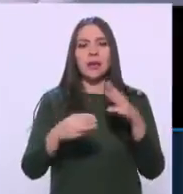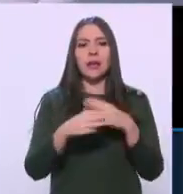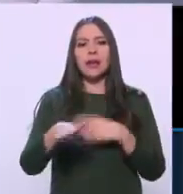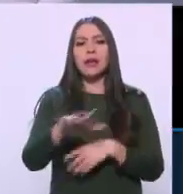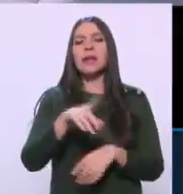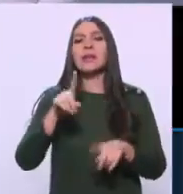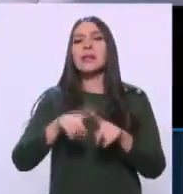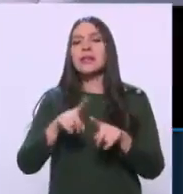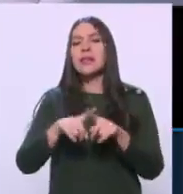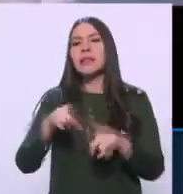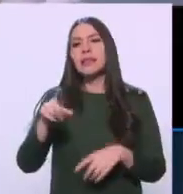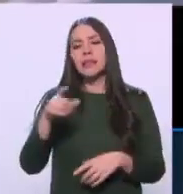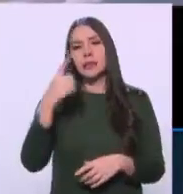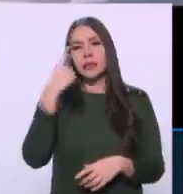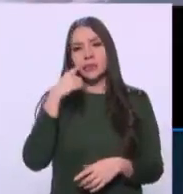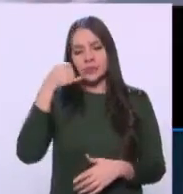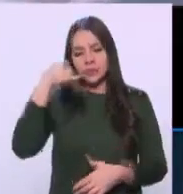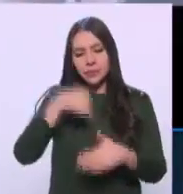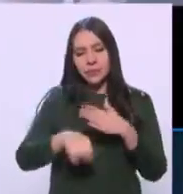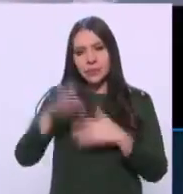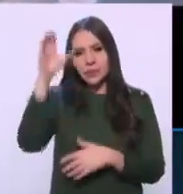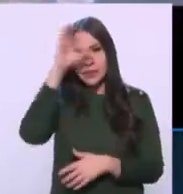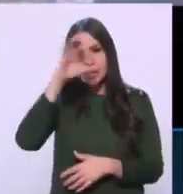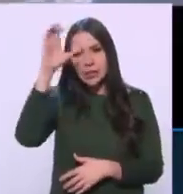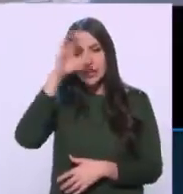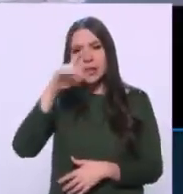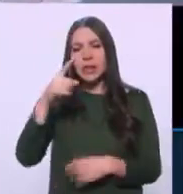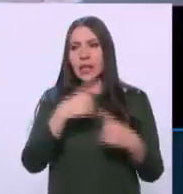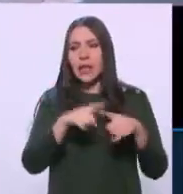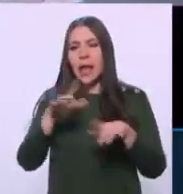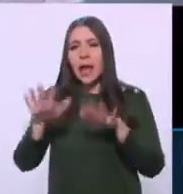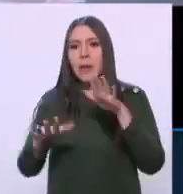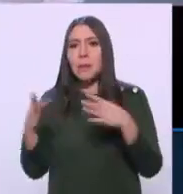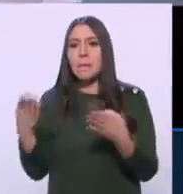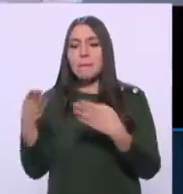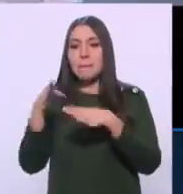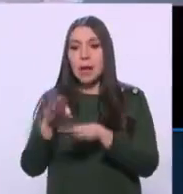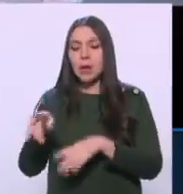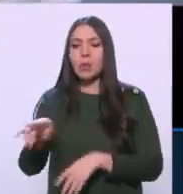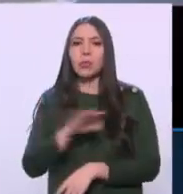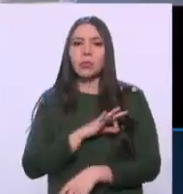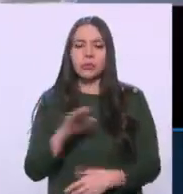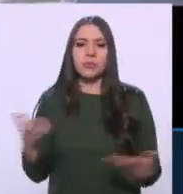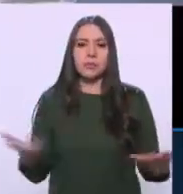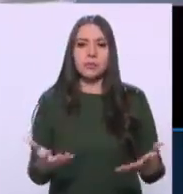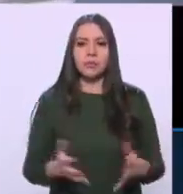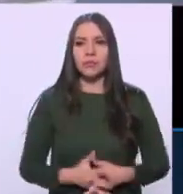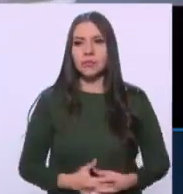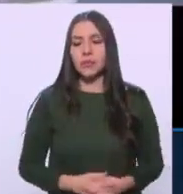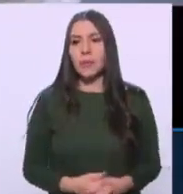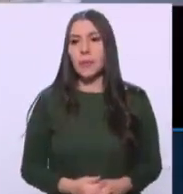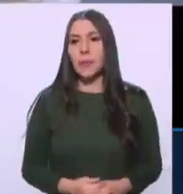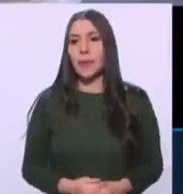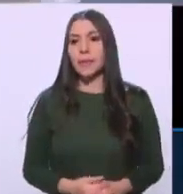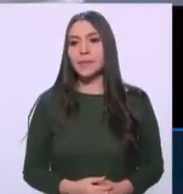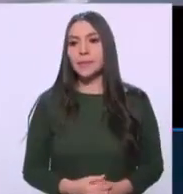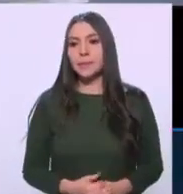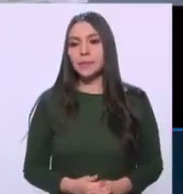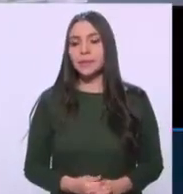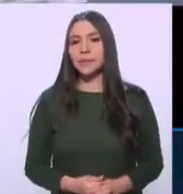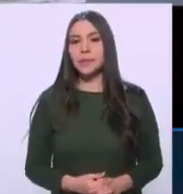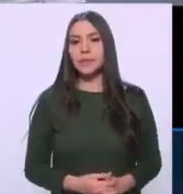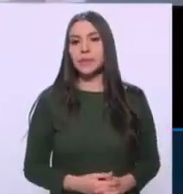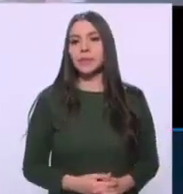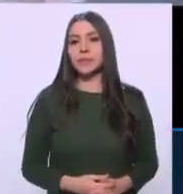fines específicos, y a través de instituciones bancarias pues se pueden hacer. Pero veíamos, Saraí, que